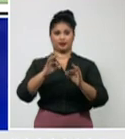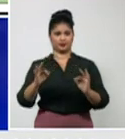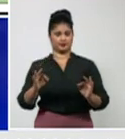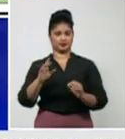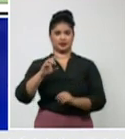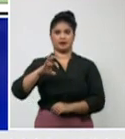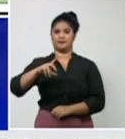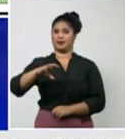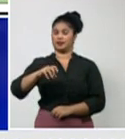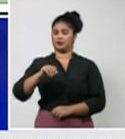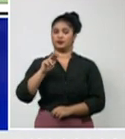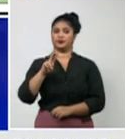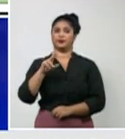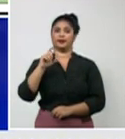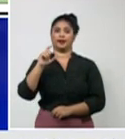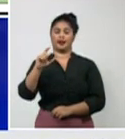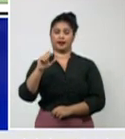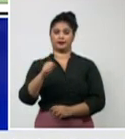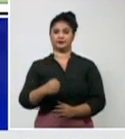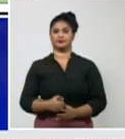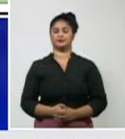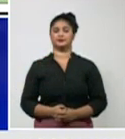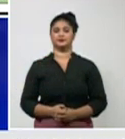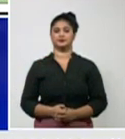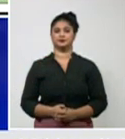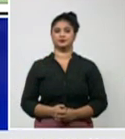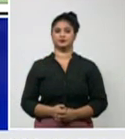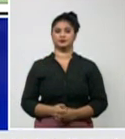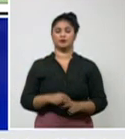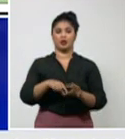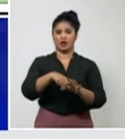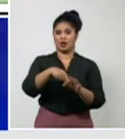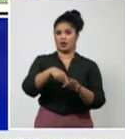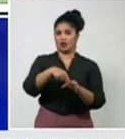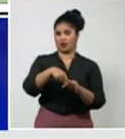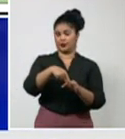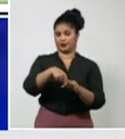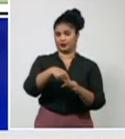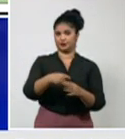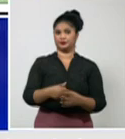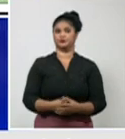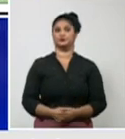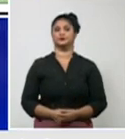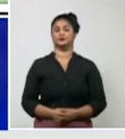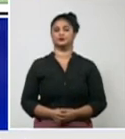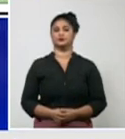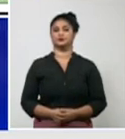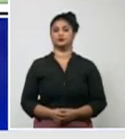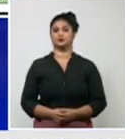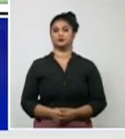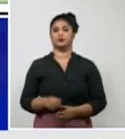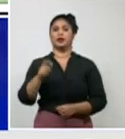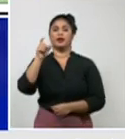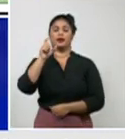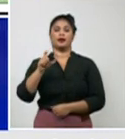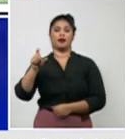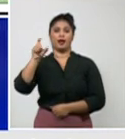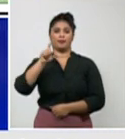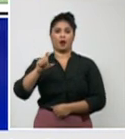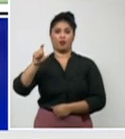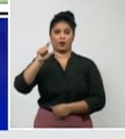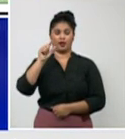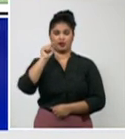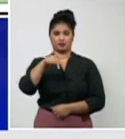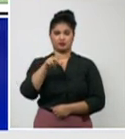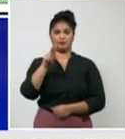Río, Villa Clara, el municipio especial Isla de la Juventud, Camagüey con 25,1